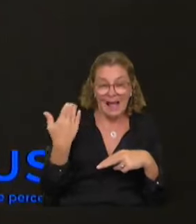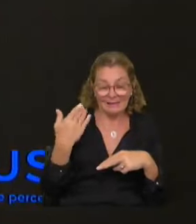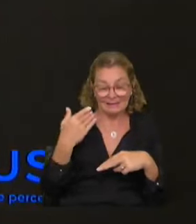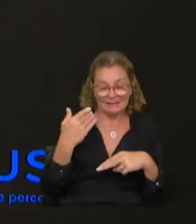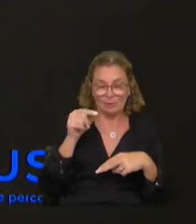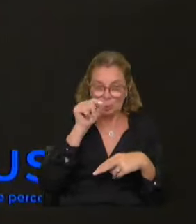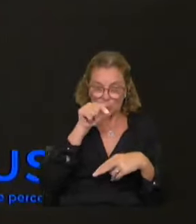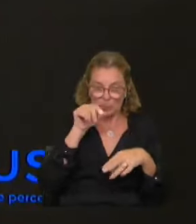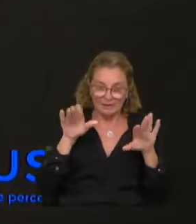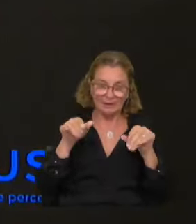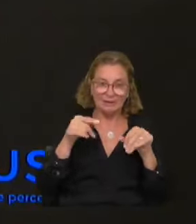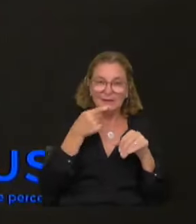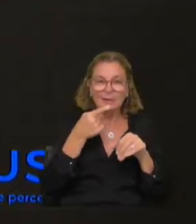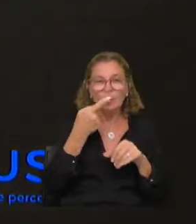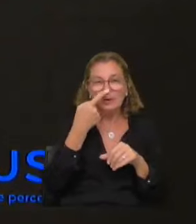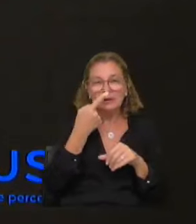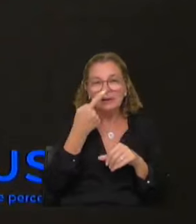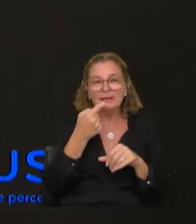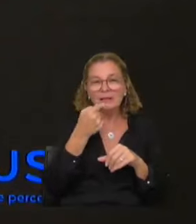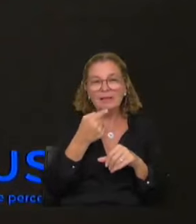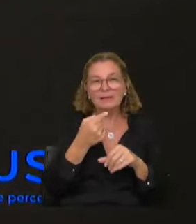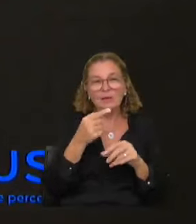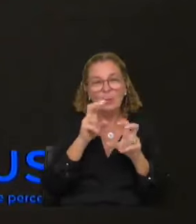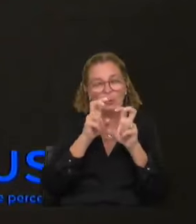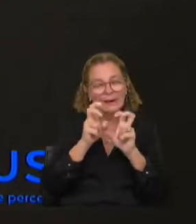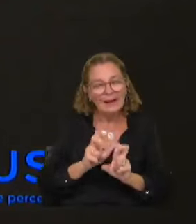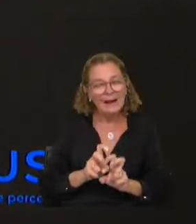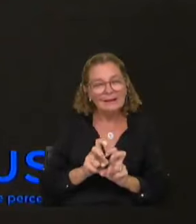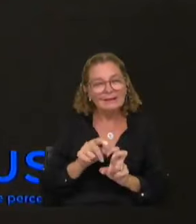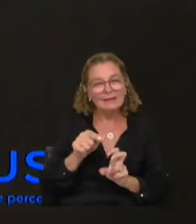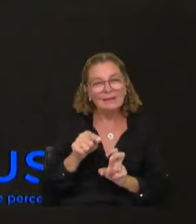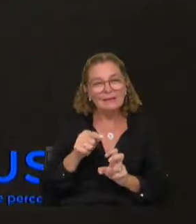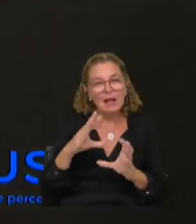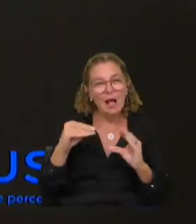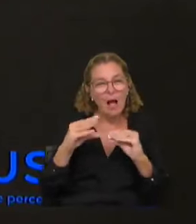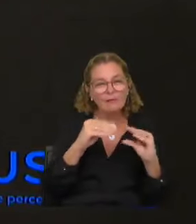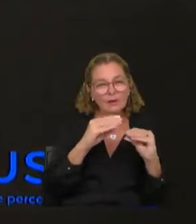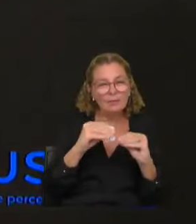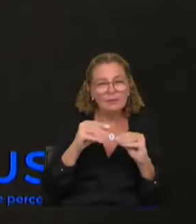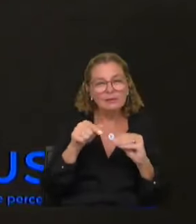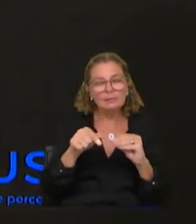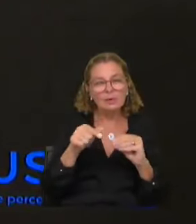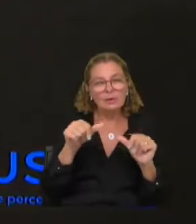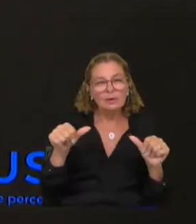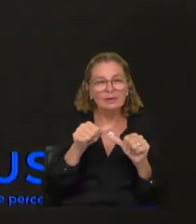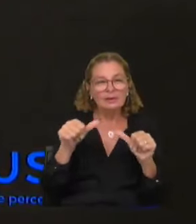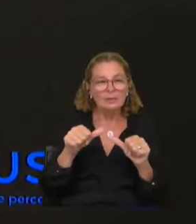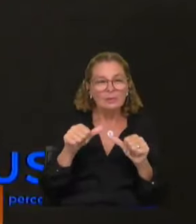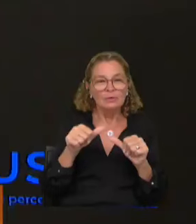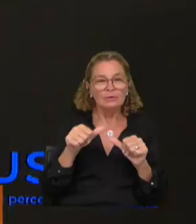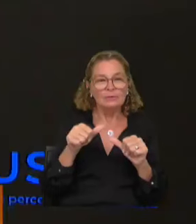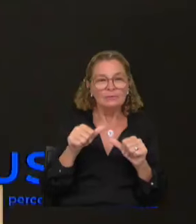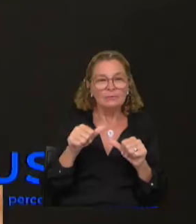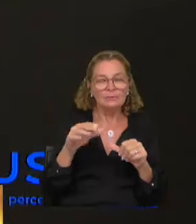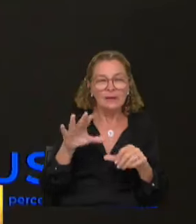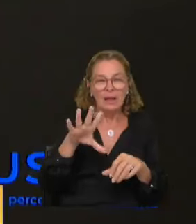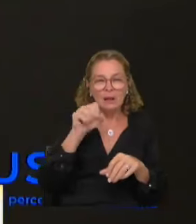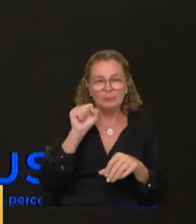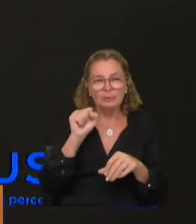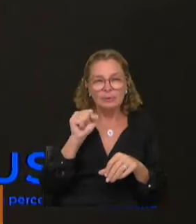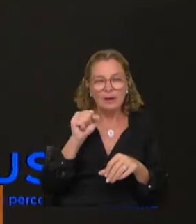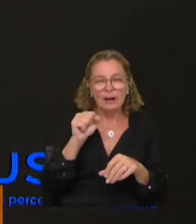eh Y lo nos interesaba de Lucina hacer un análisis de lo que fue esa conversación entonces lo que hicimos fue capturar los